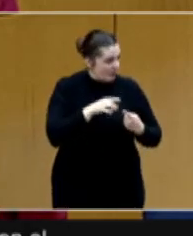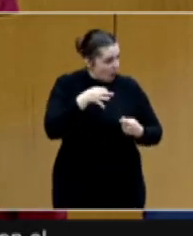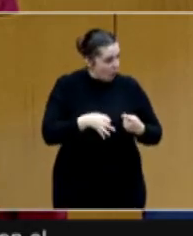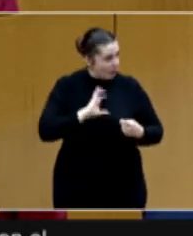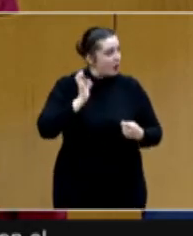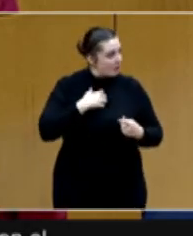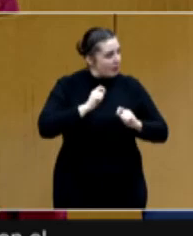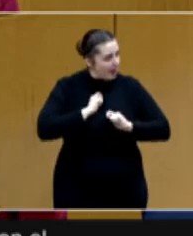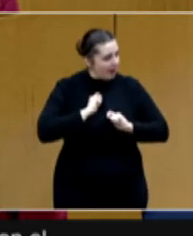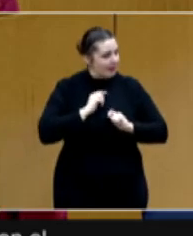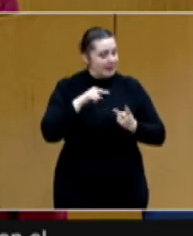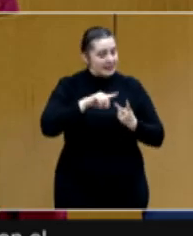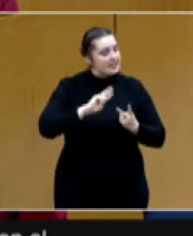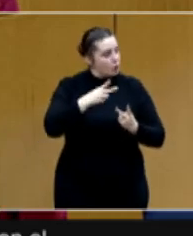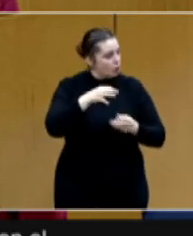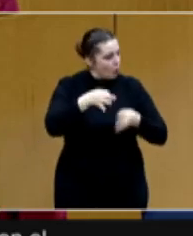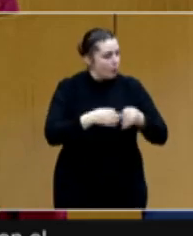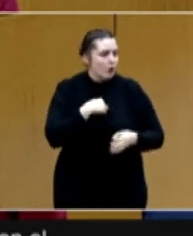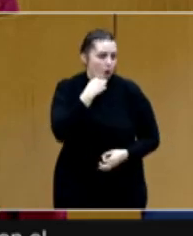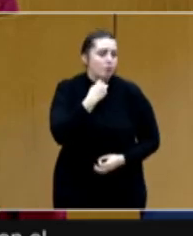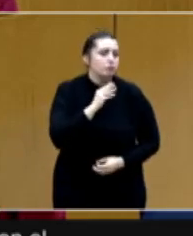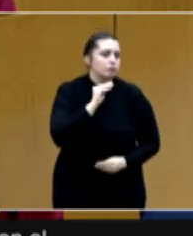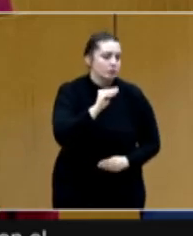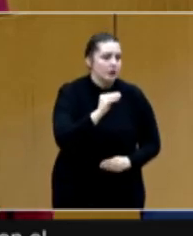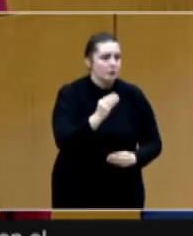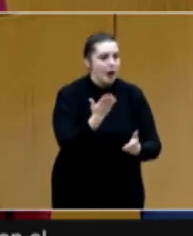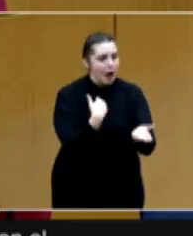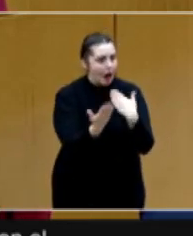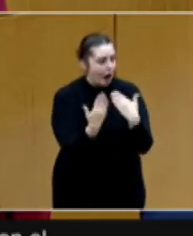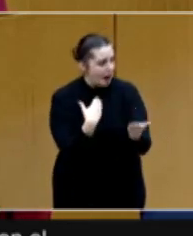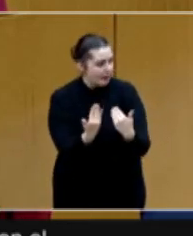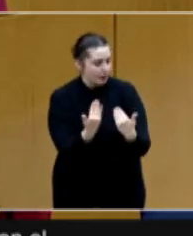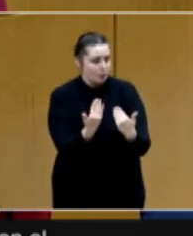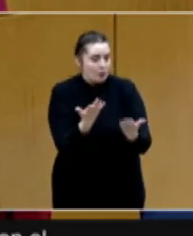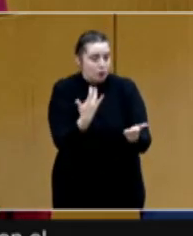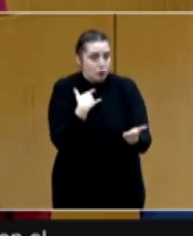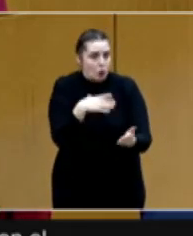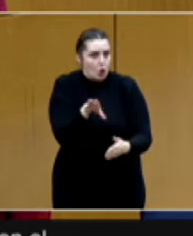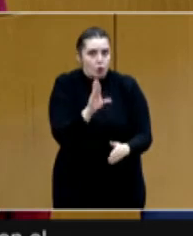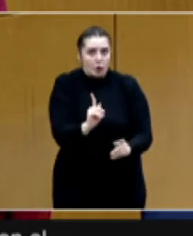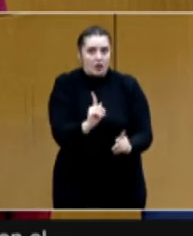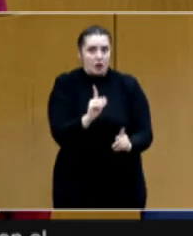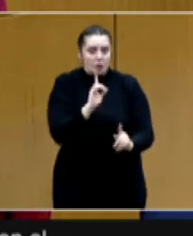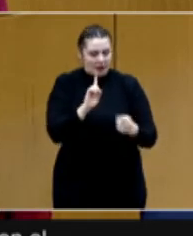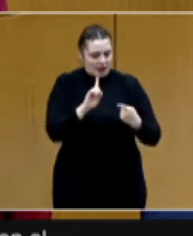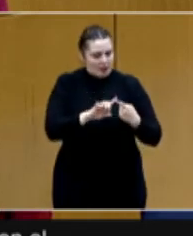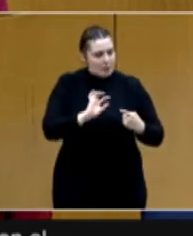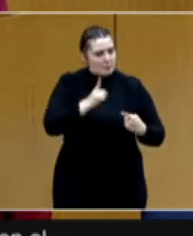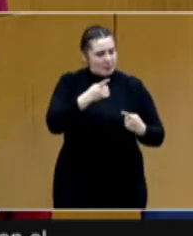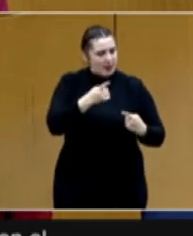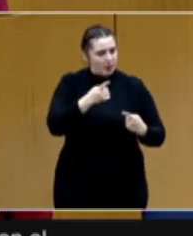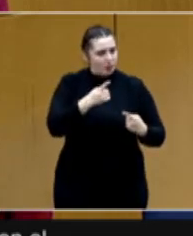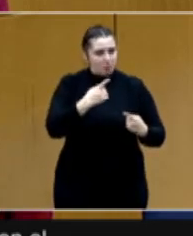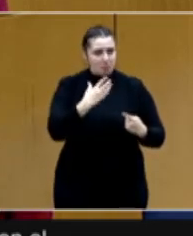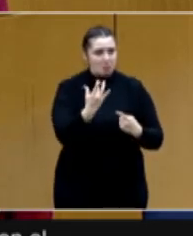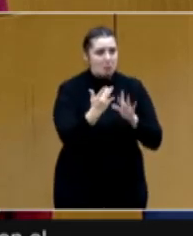me incapacitó y estuvo hablando conmigo lo que yo no entiendo porque en el primer juicio él no habló